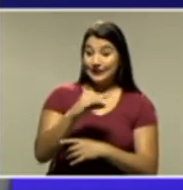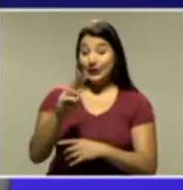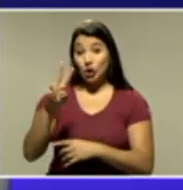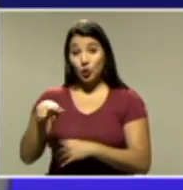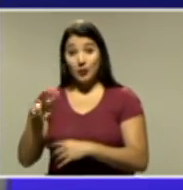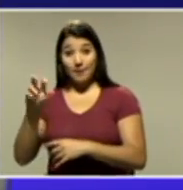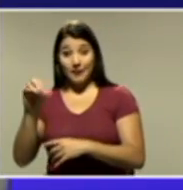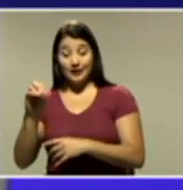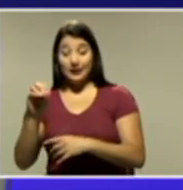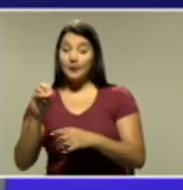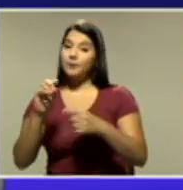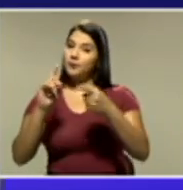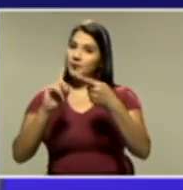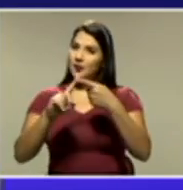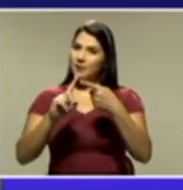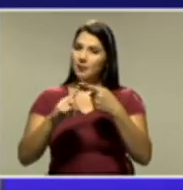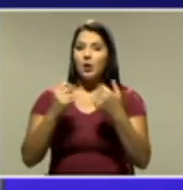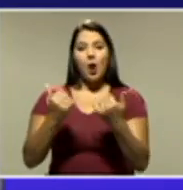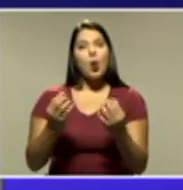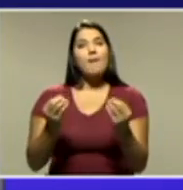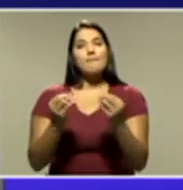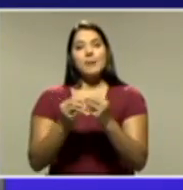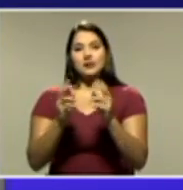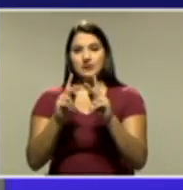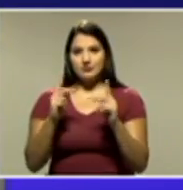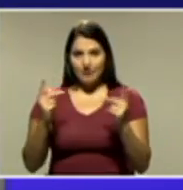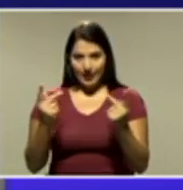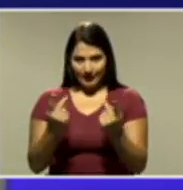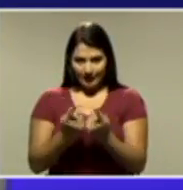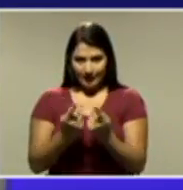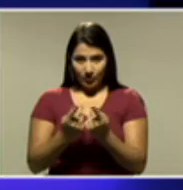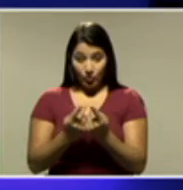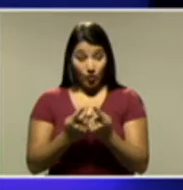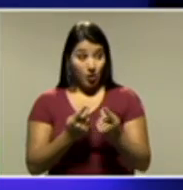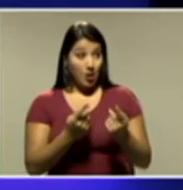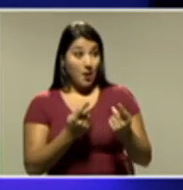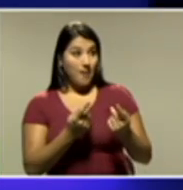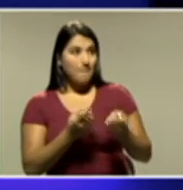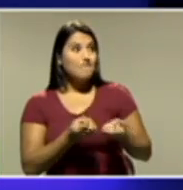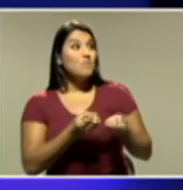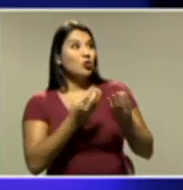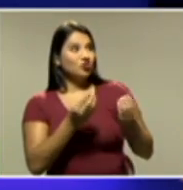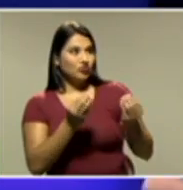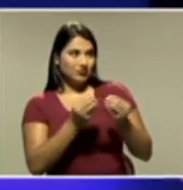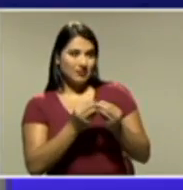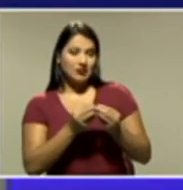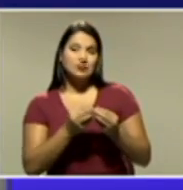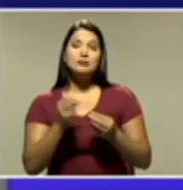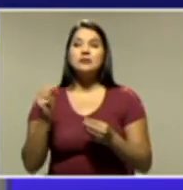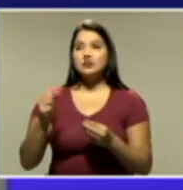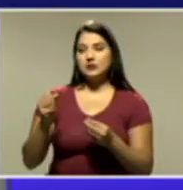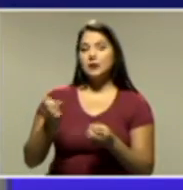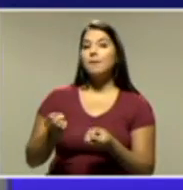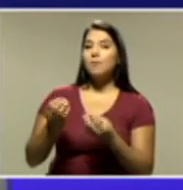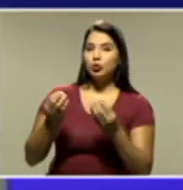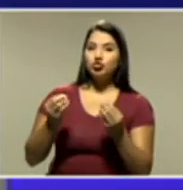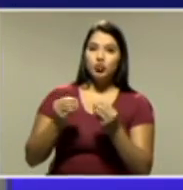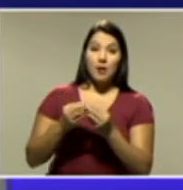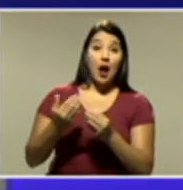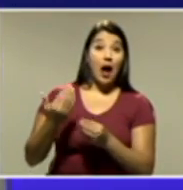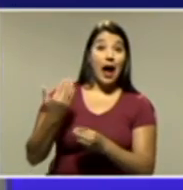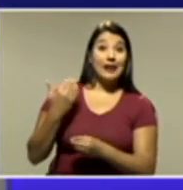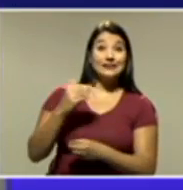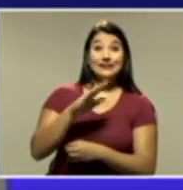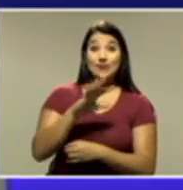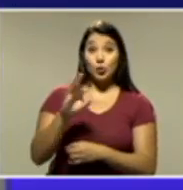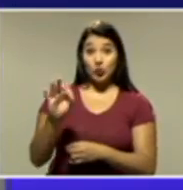primera conclusión es que hay más partidos. Pasamos de... Más es muchísimos más, ¿verdad? Pues bastante más. Pasamos de 59